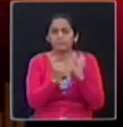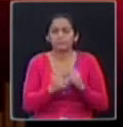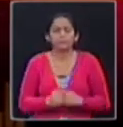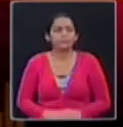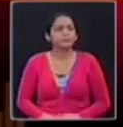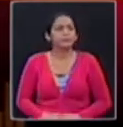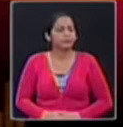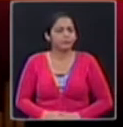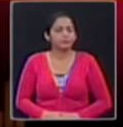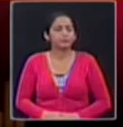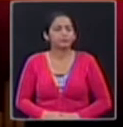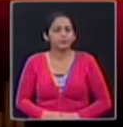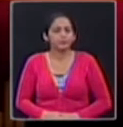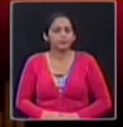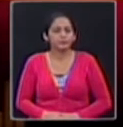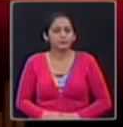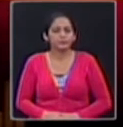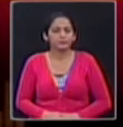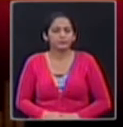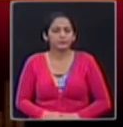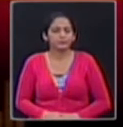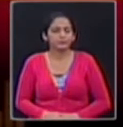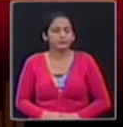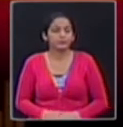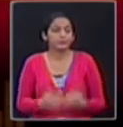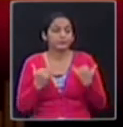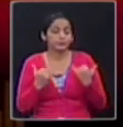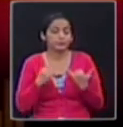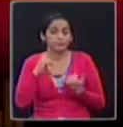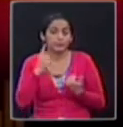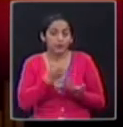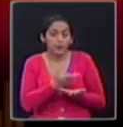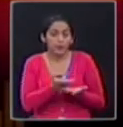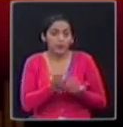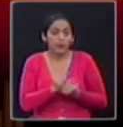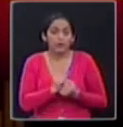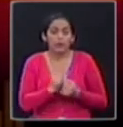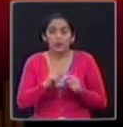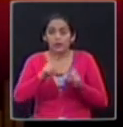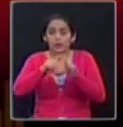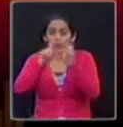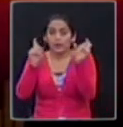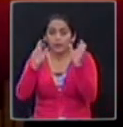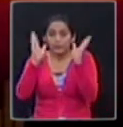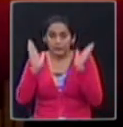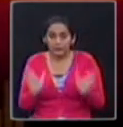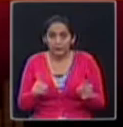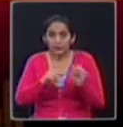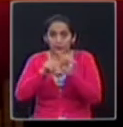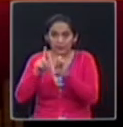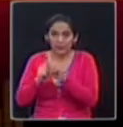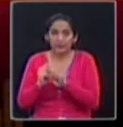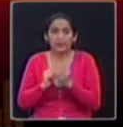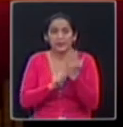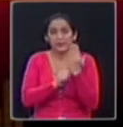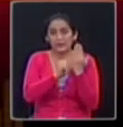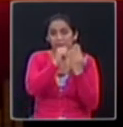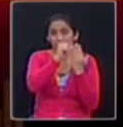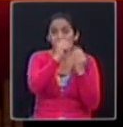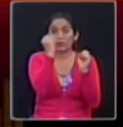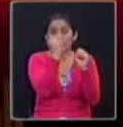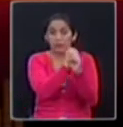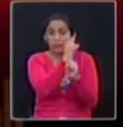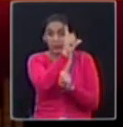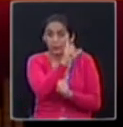entonces la pregunta sobre este tema que de alguna manera ustedes, los empresarios, se la plantearon al ministro, y me refiero al ministro de